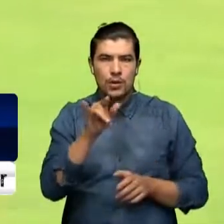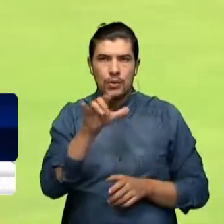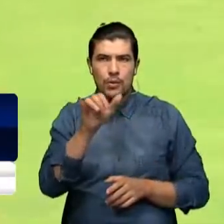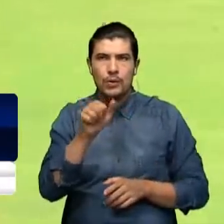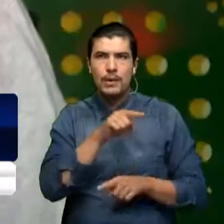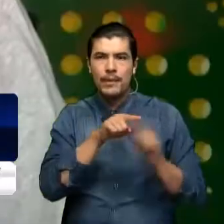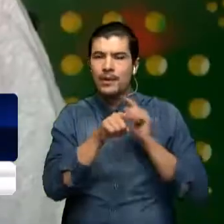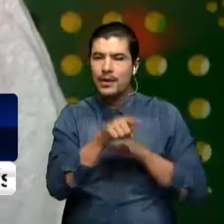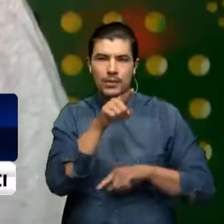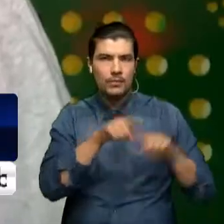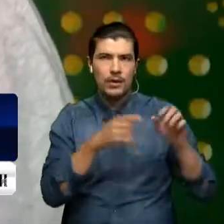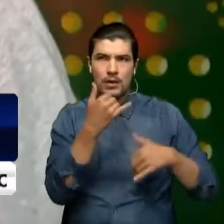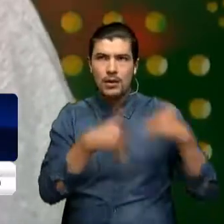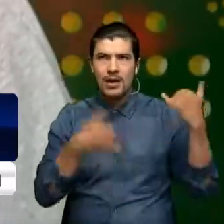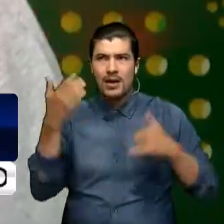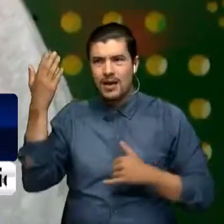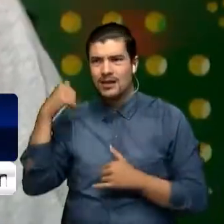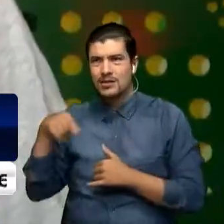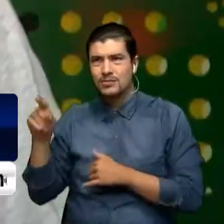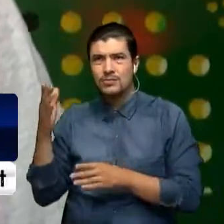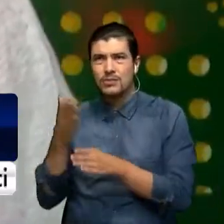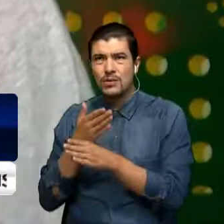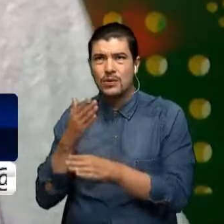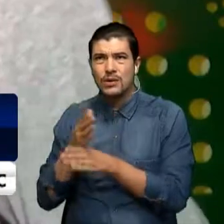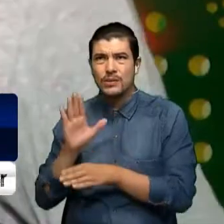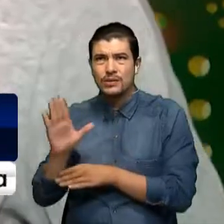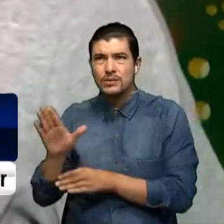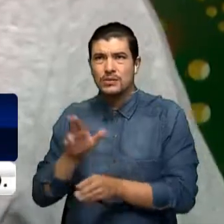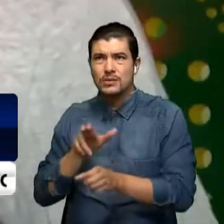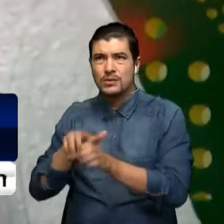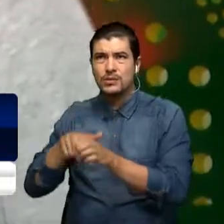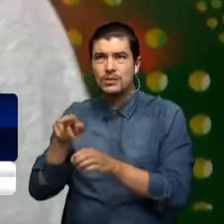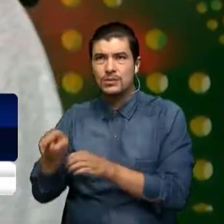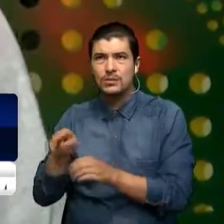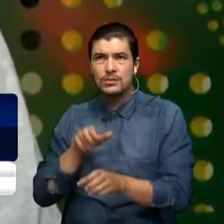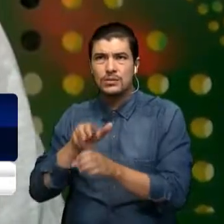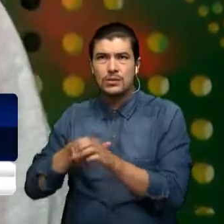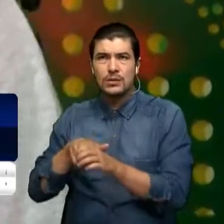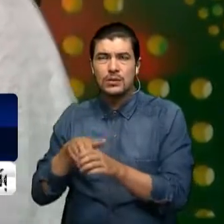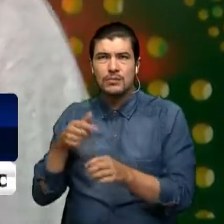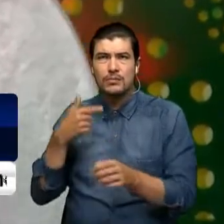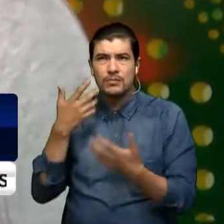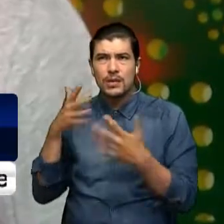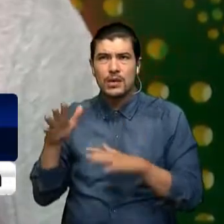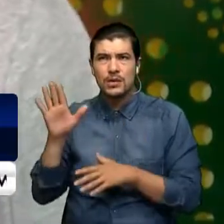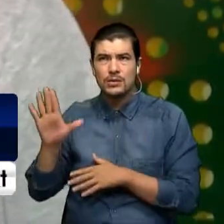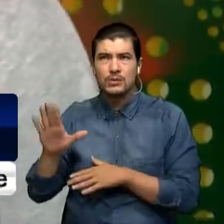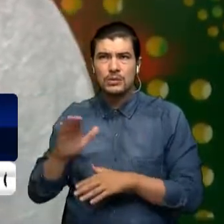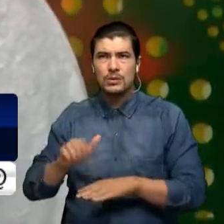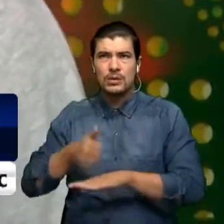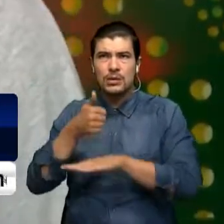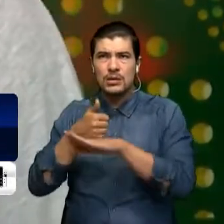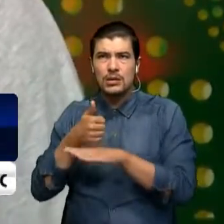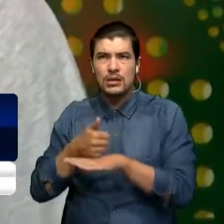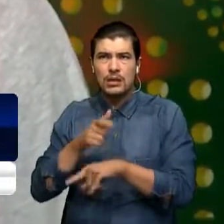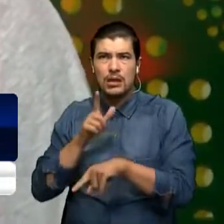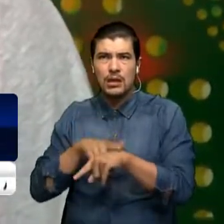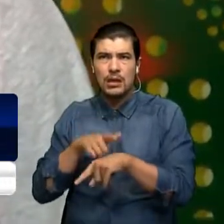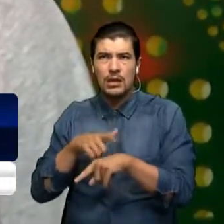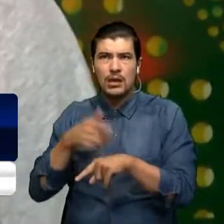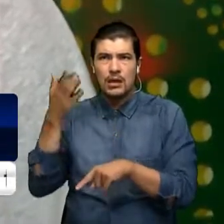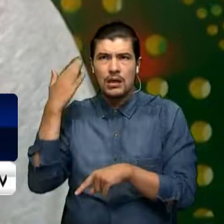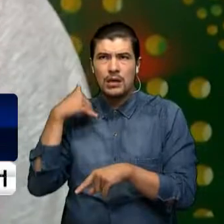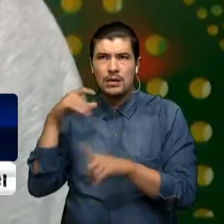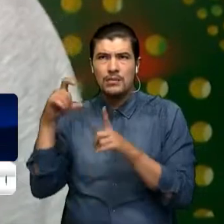allí no pudo jugar hubo un problema con las descripciones de los cupos por ahí lo presidente como que se habían dado palabras en